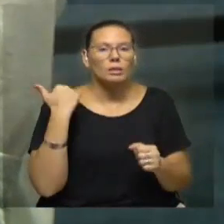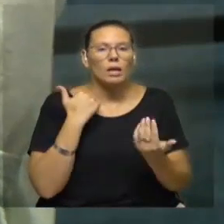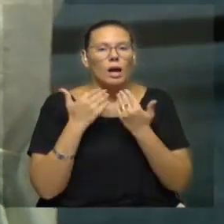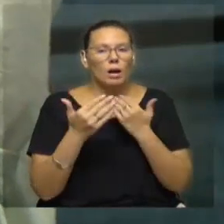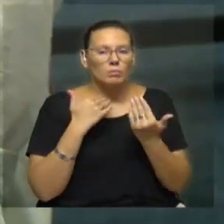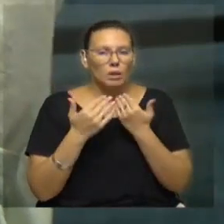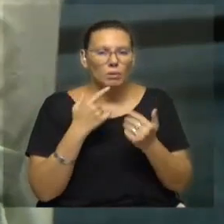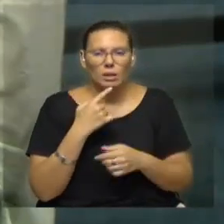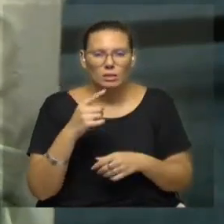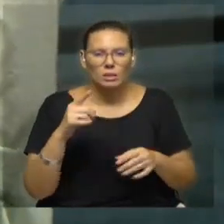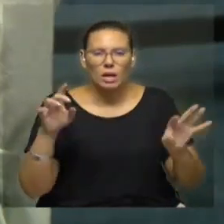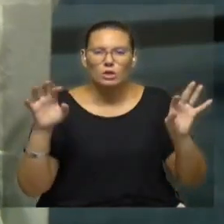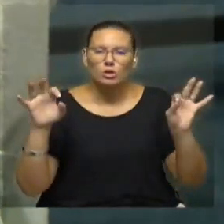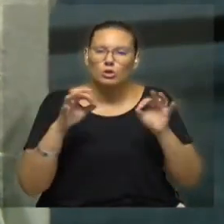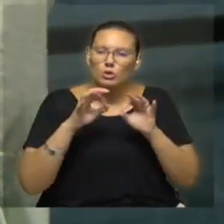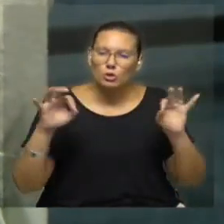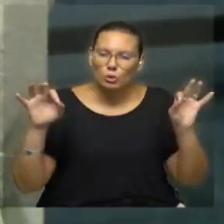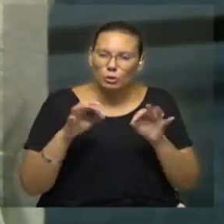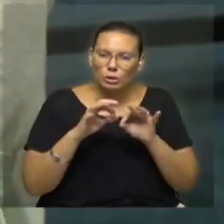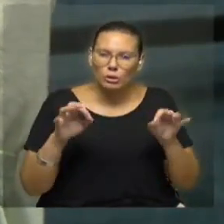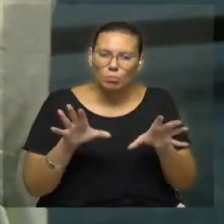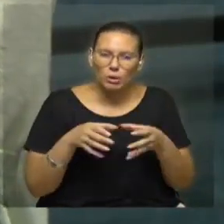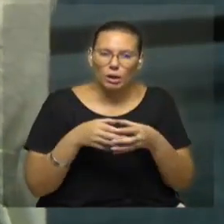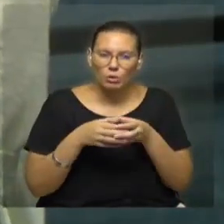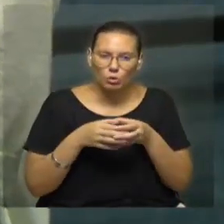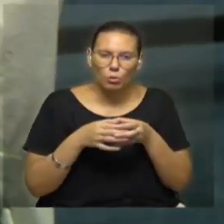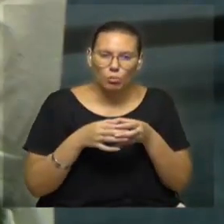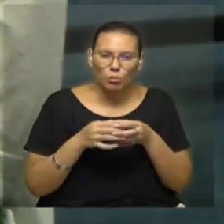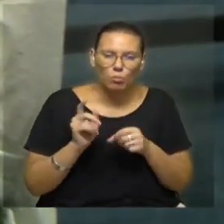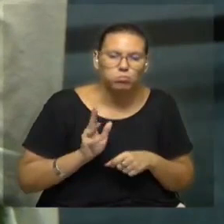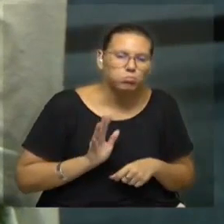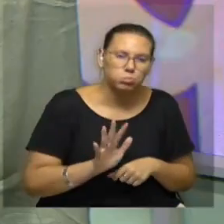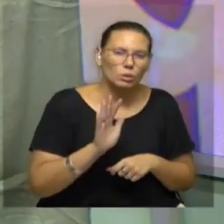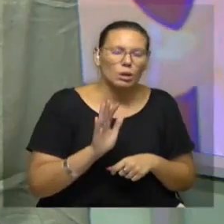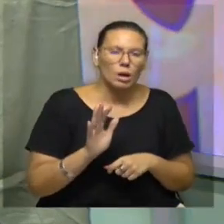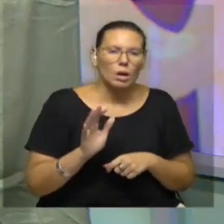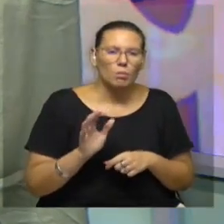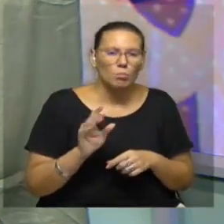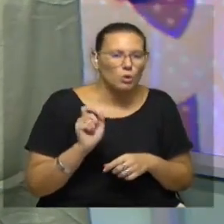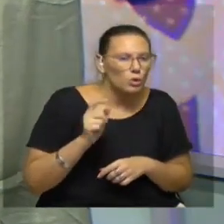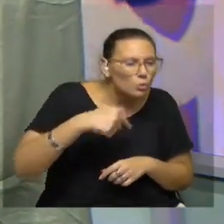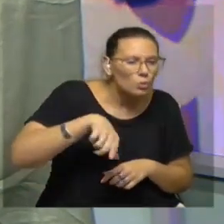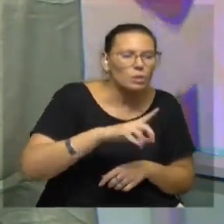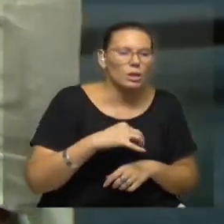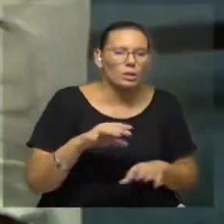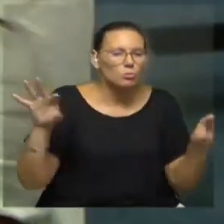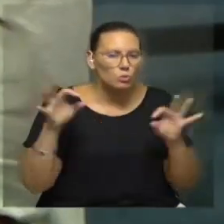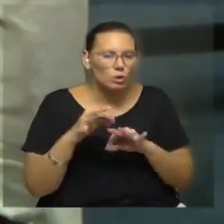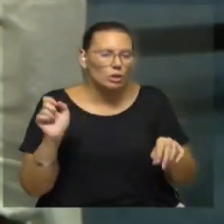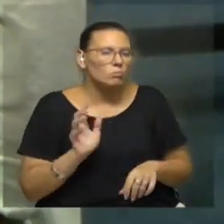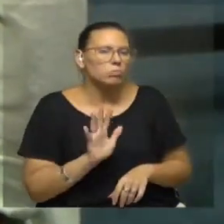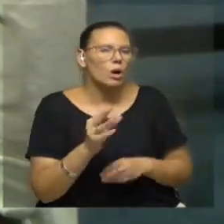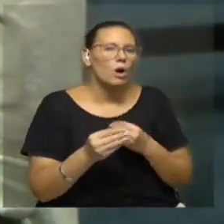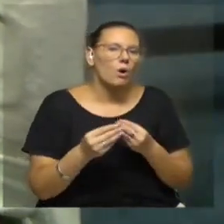momento mencionaste algo del sonido. Para Pecho de Fierro, una banda que tiene un sonido muy característico, muy personal. ¿Cuánto